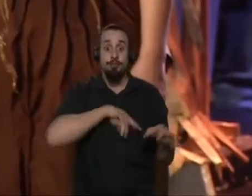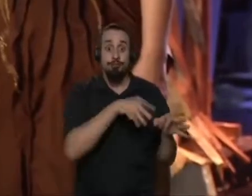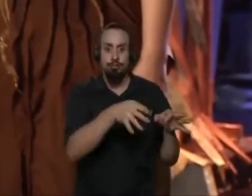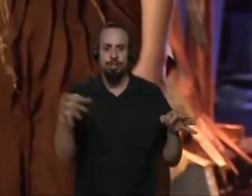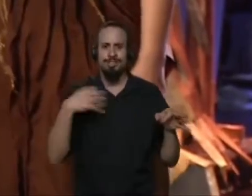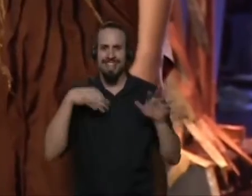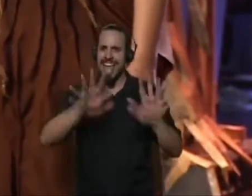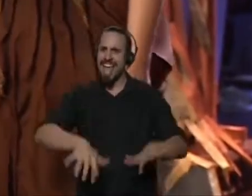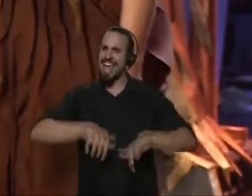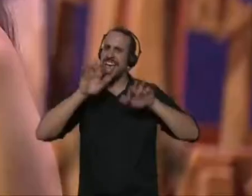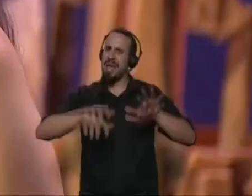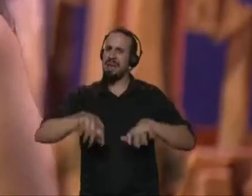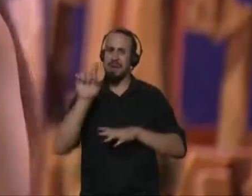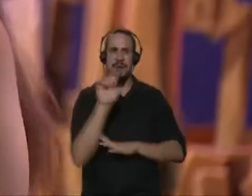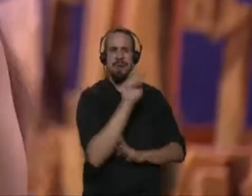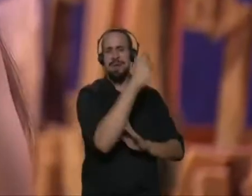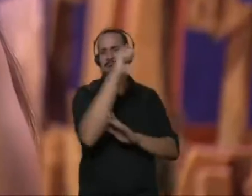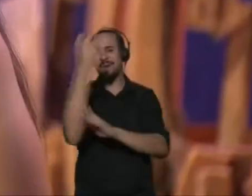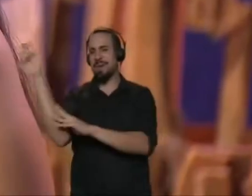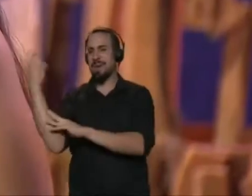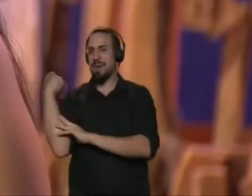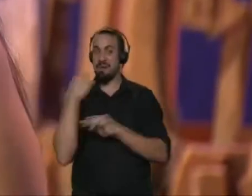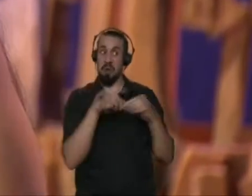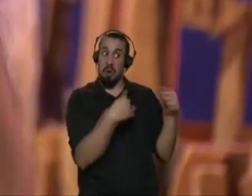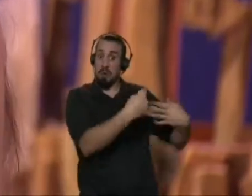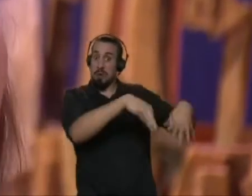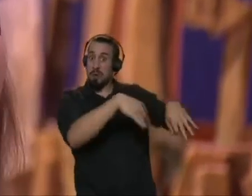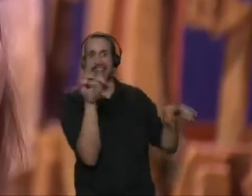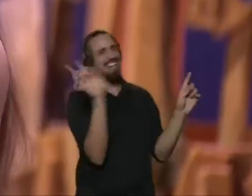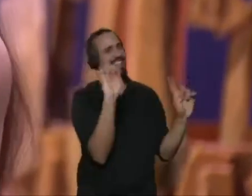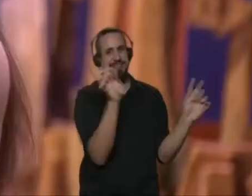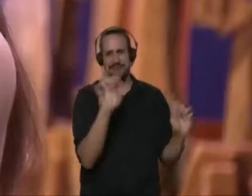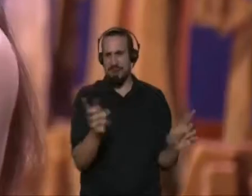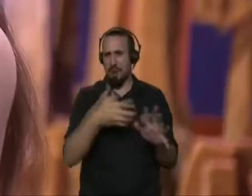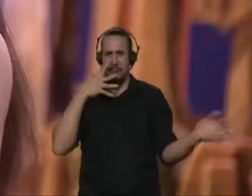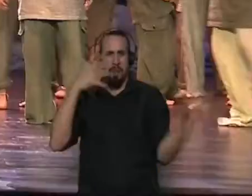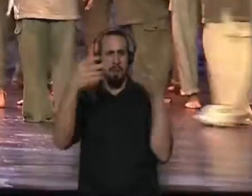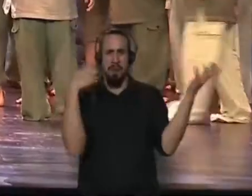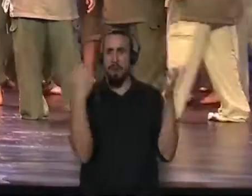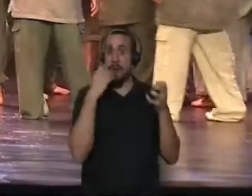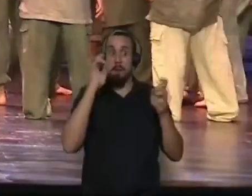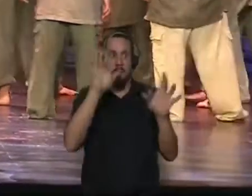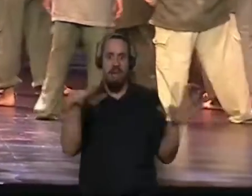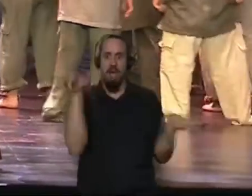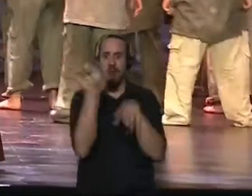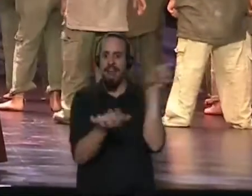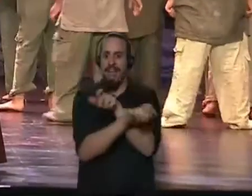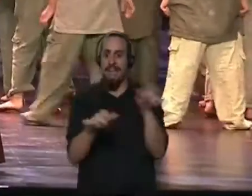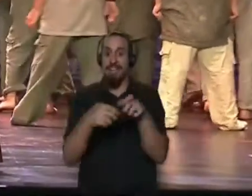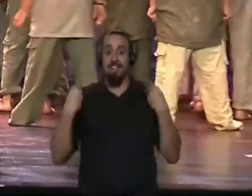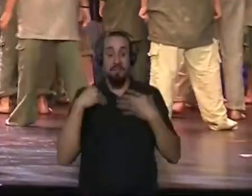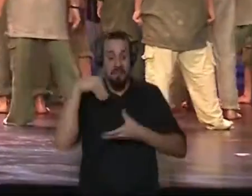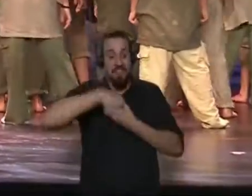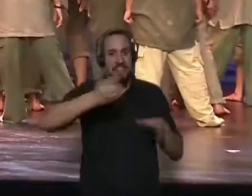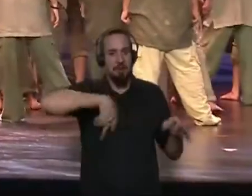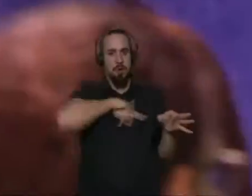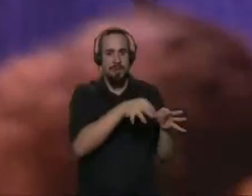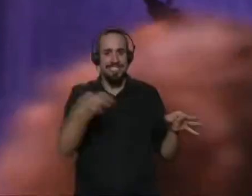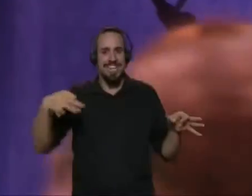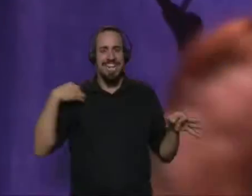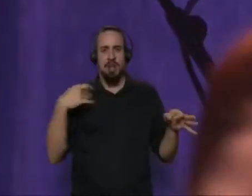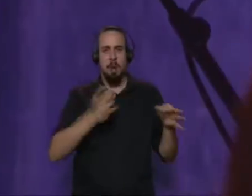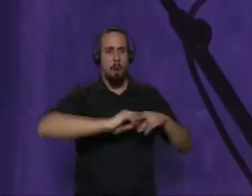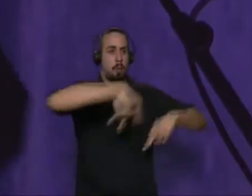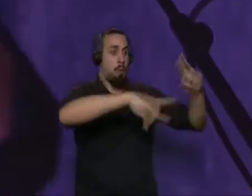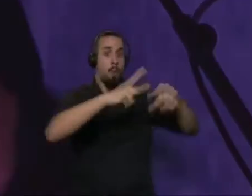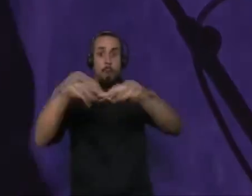aprendimos viendo tantas hazañas, mucho más que cotidianas. Milagros de las gentes que nos pueblan, como el de levantar tantas paredes,